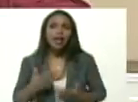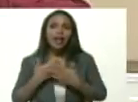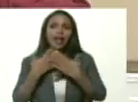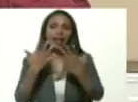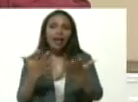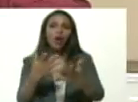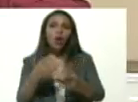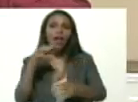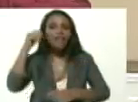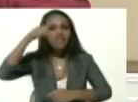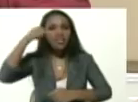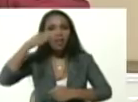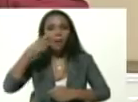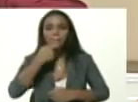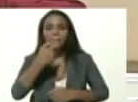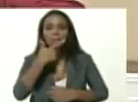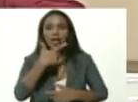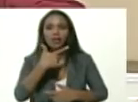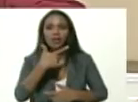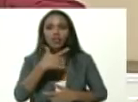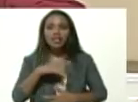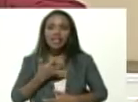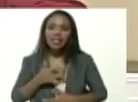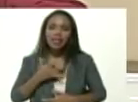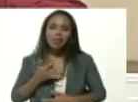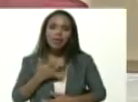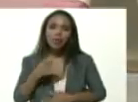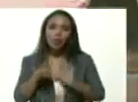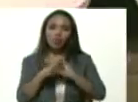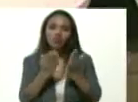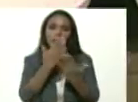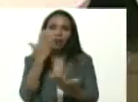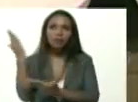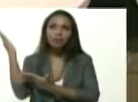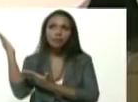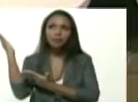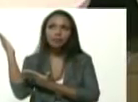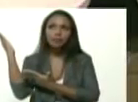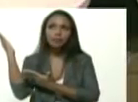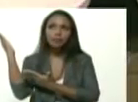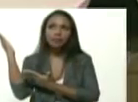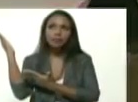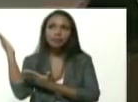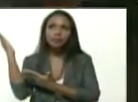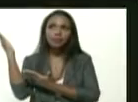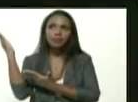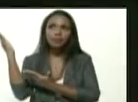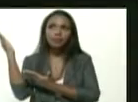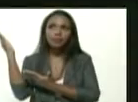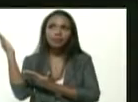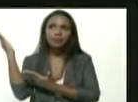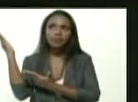este video hermoso de sentimiento mundial. Adelante. Gracias. Días tristes.